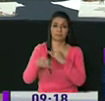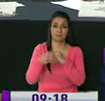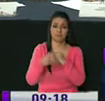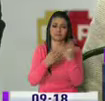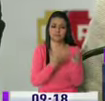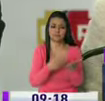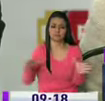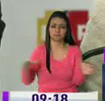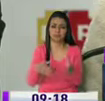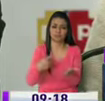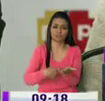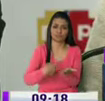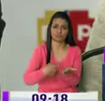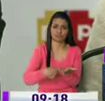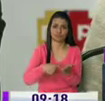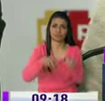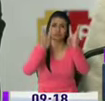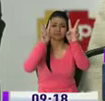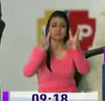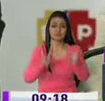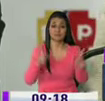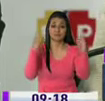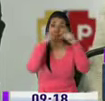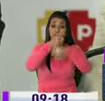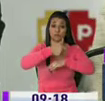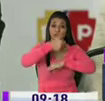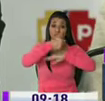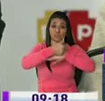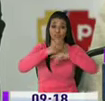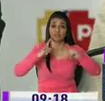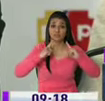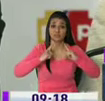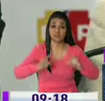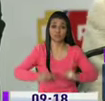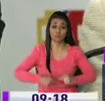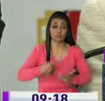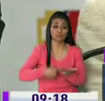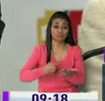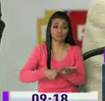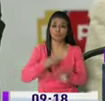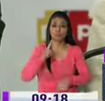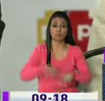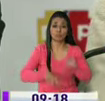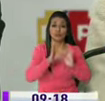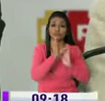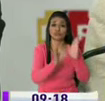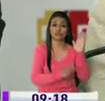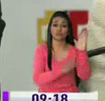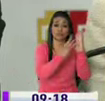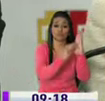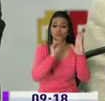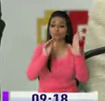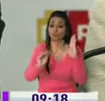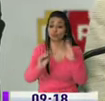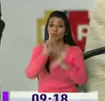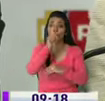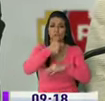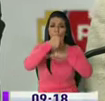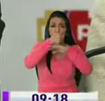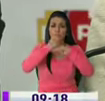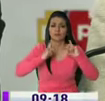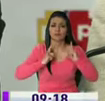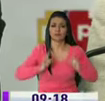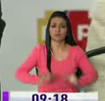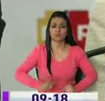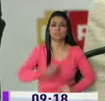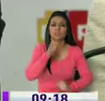tratamiento. Los temas son controversiales. La Autoridad Sanitaria Nacional no se discute porque emana de nuestra Constitución. Hay una sola Autoridad Sanitaria Nacional,